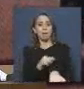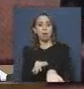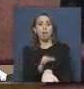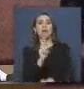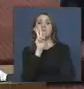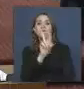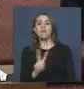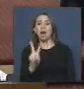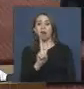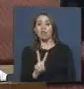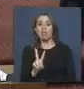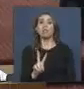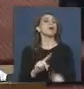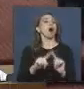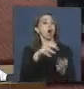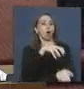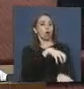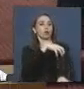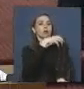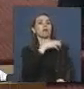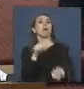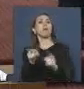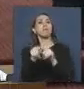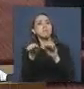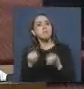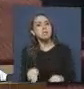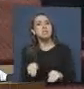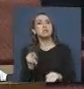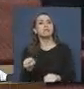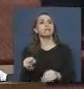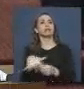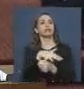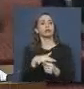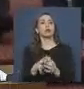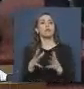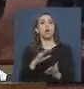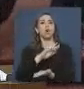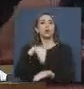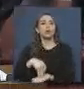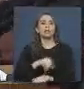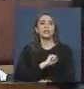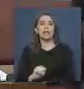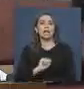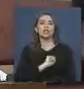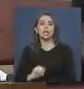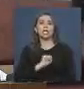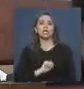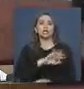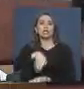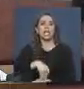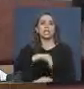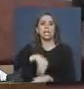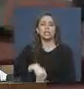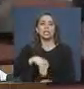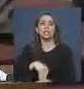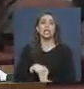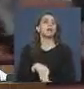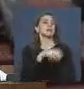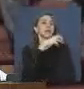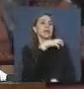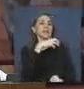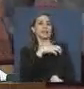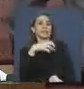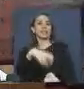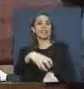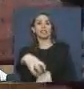tampoco es distinta en otras regiones de nuestro país. Sabemos que el excesivo centralismo que vive Chile frena el desarrollo de las regiones.